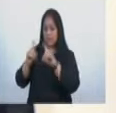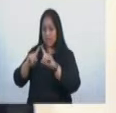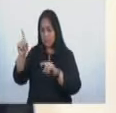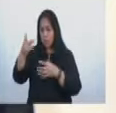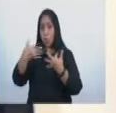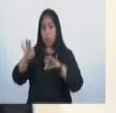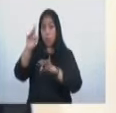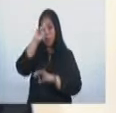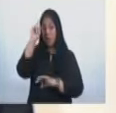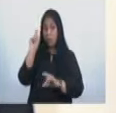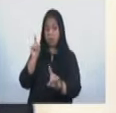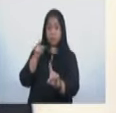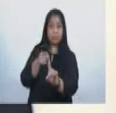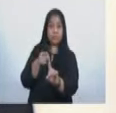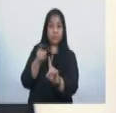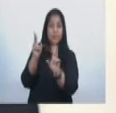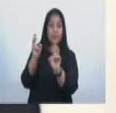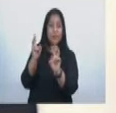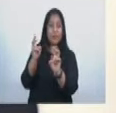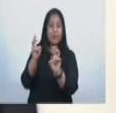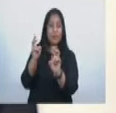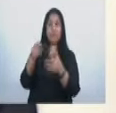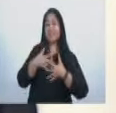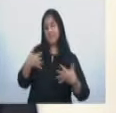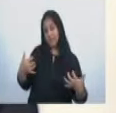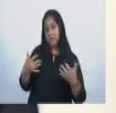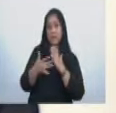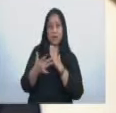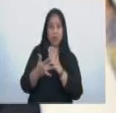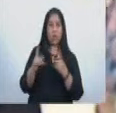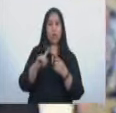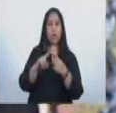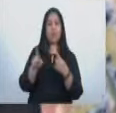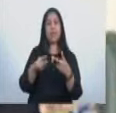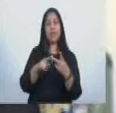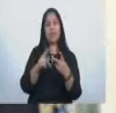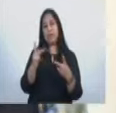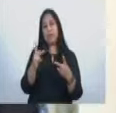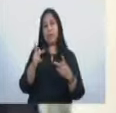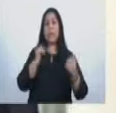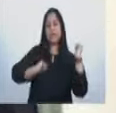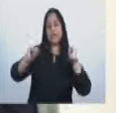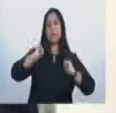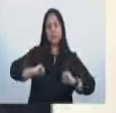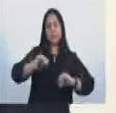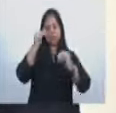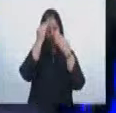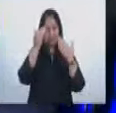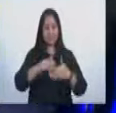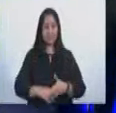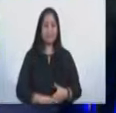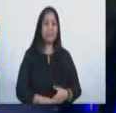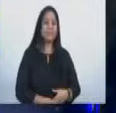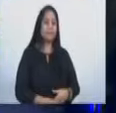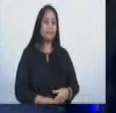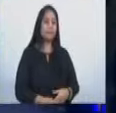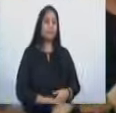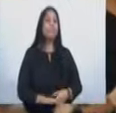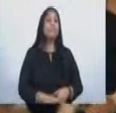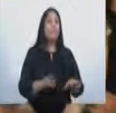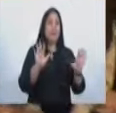específico en el sector científico tecnológico y las artes Muchas gracias bueno